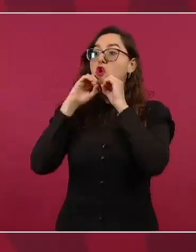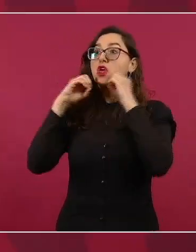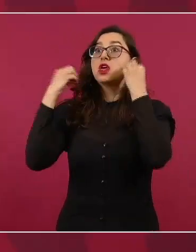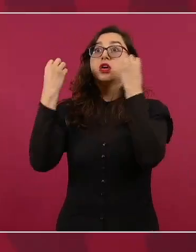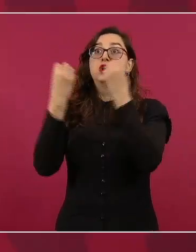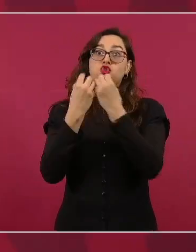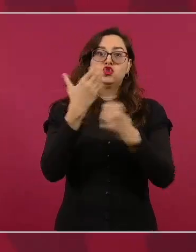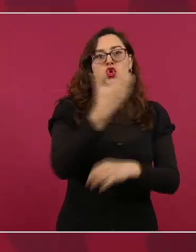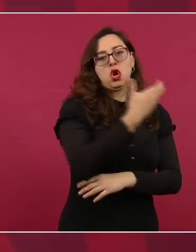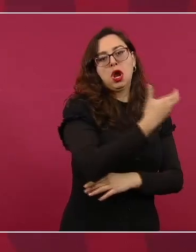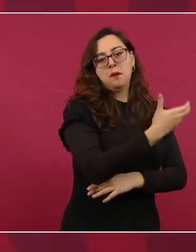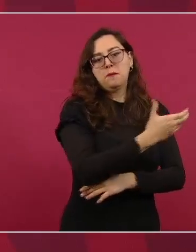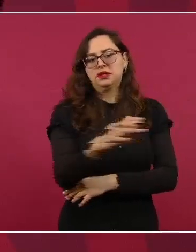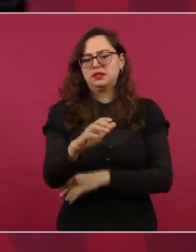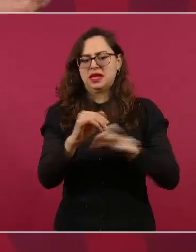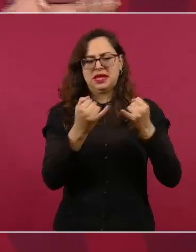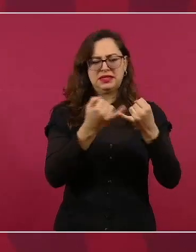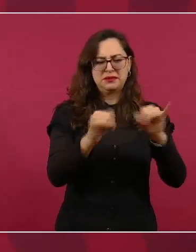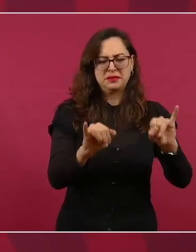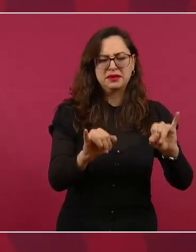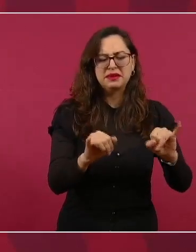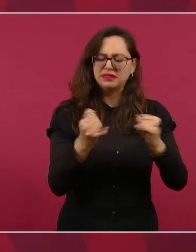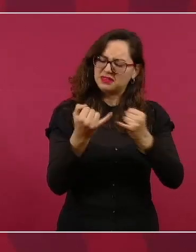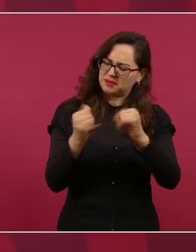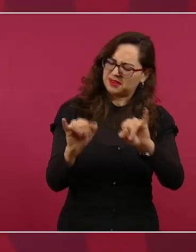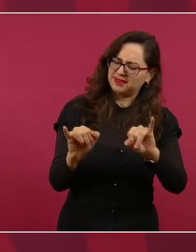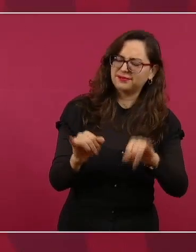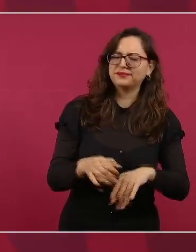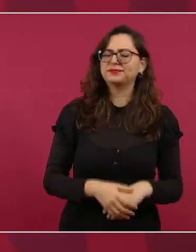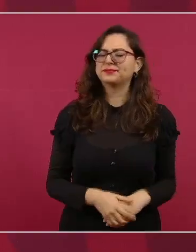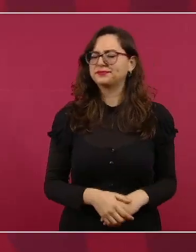independientes, independientes entre comillas,